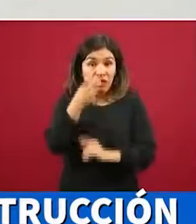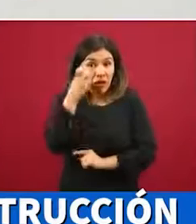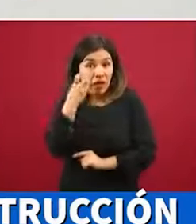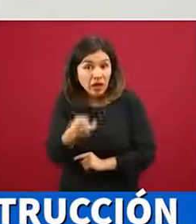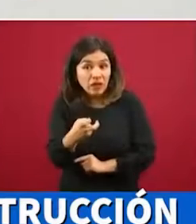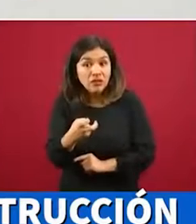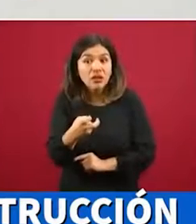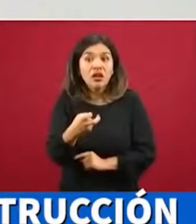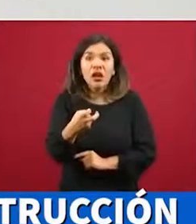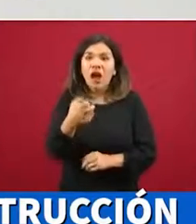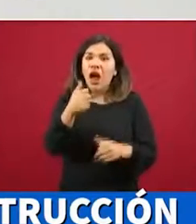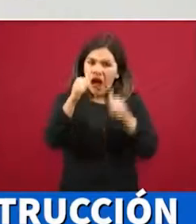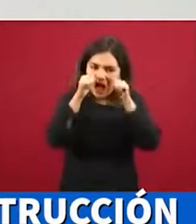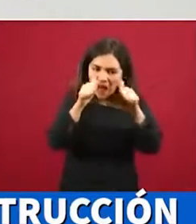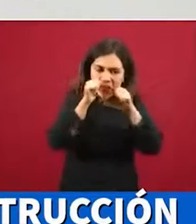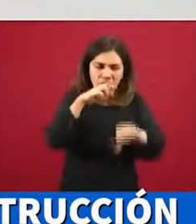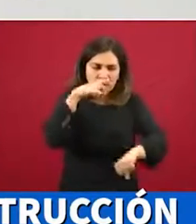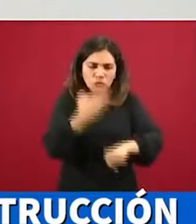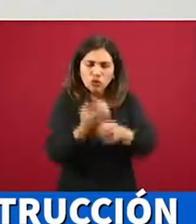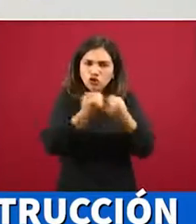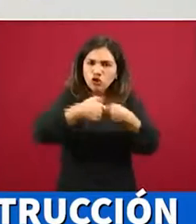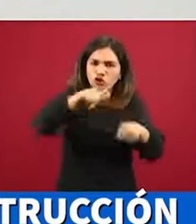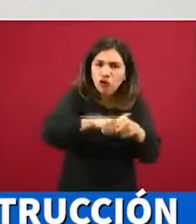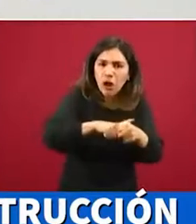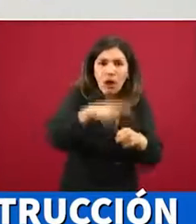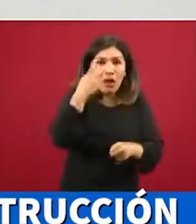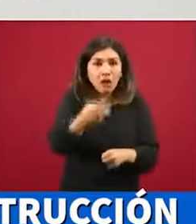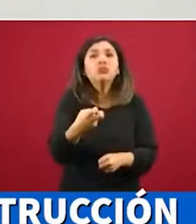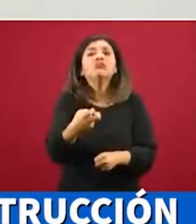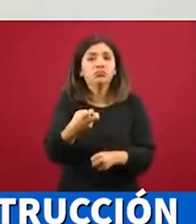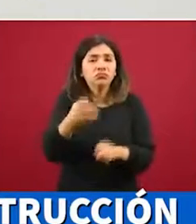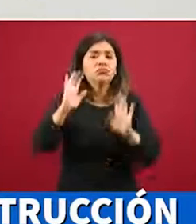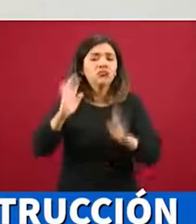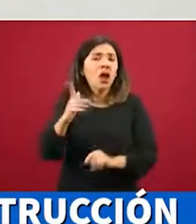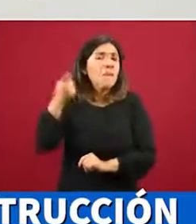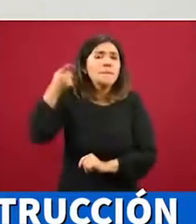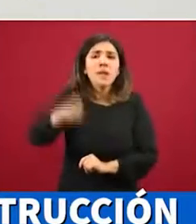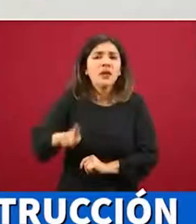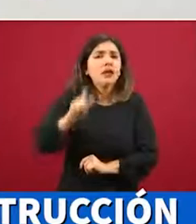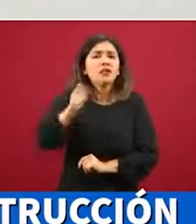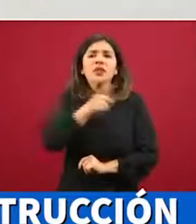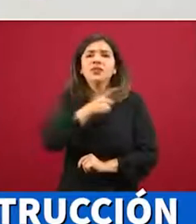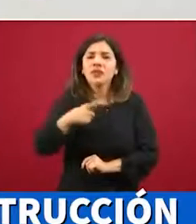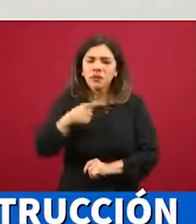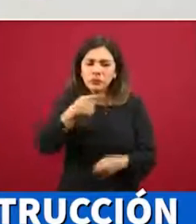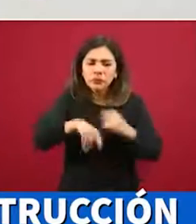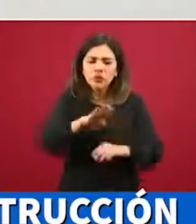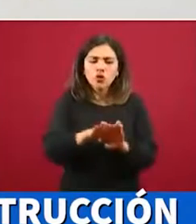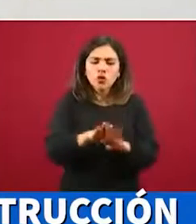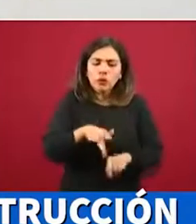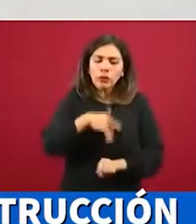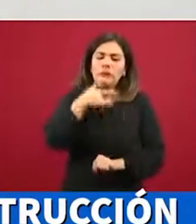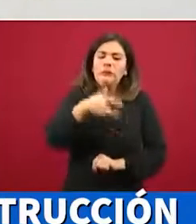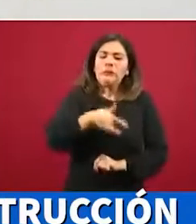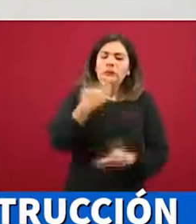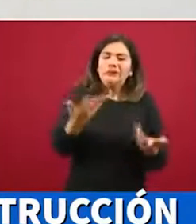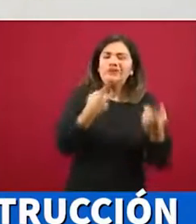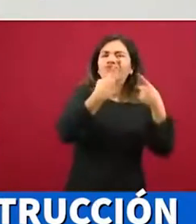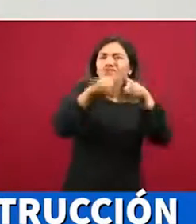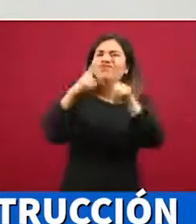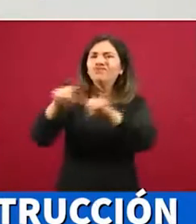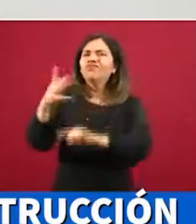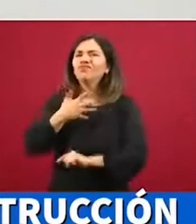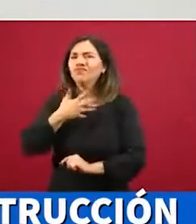esa sociedad responsable, pues nos ha dado instrucciones de ser sensibles a los diversos fenómenos